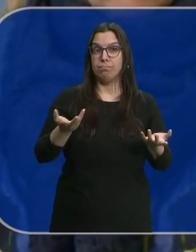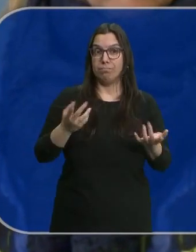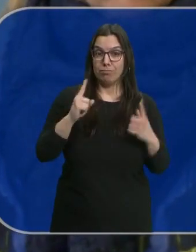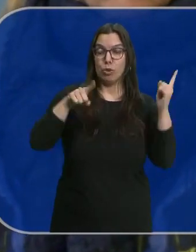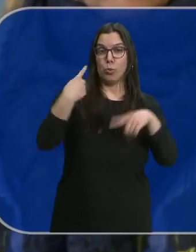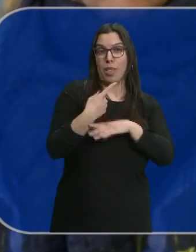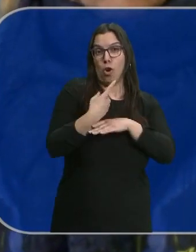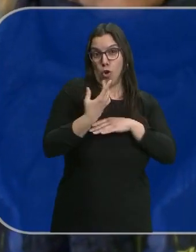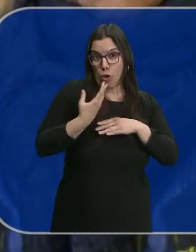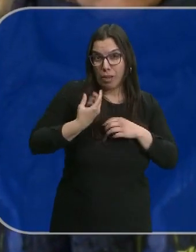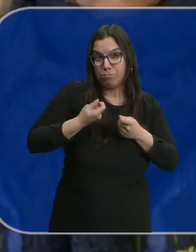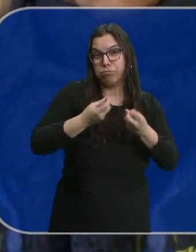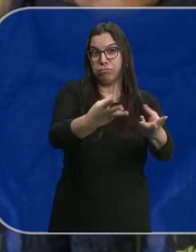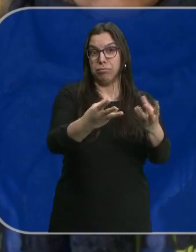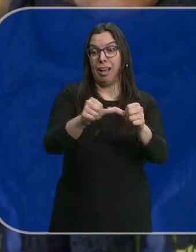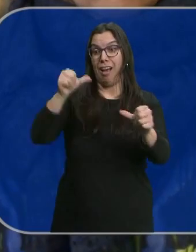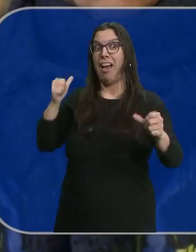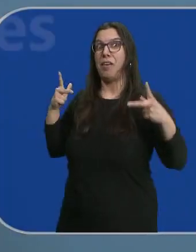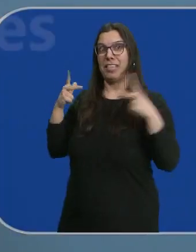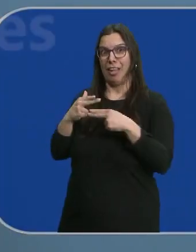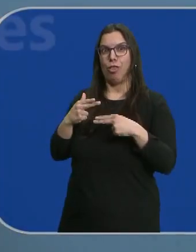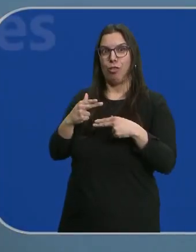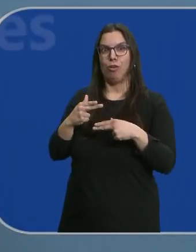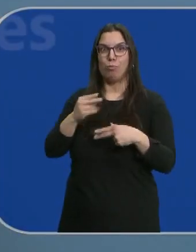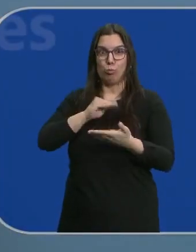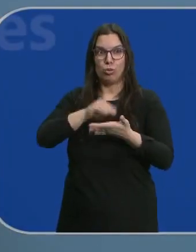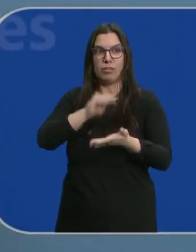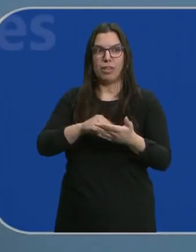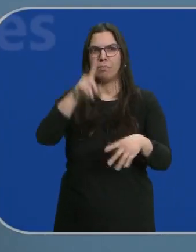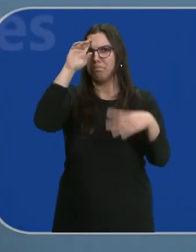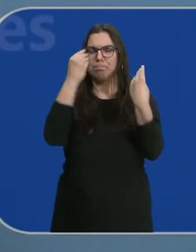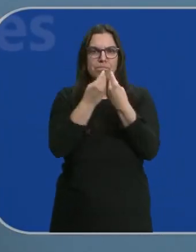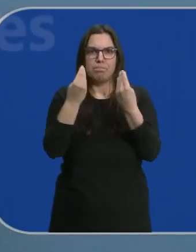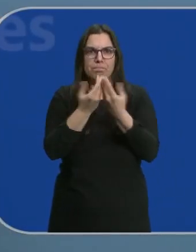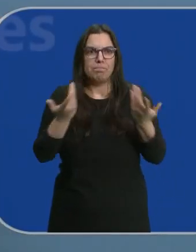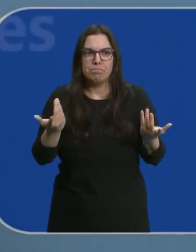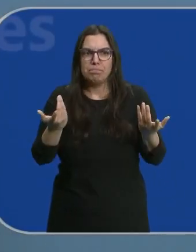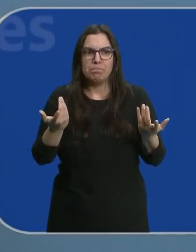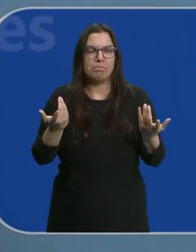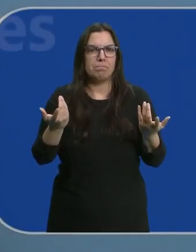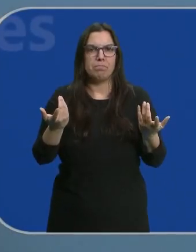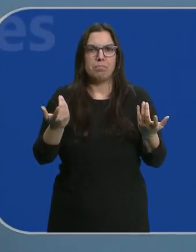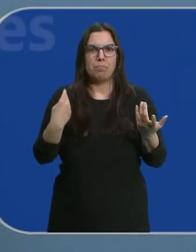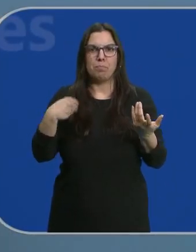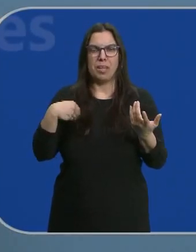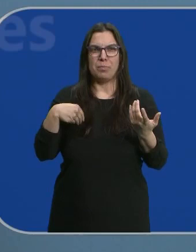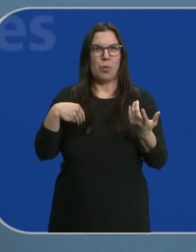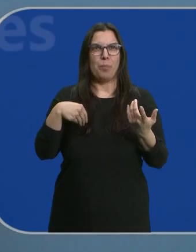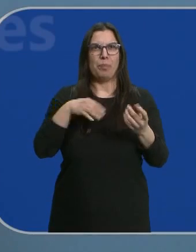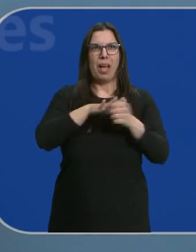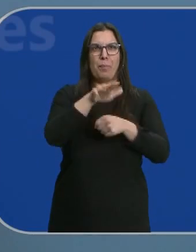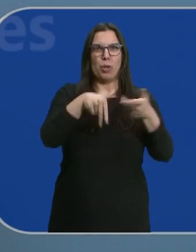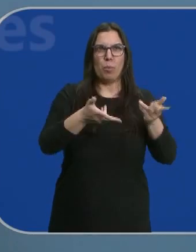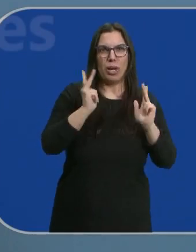seguramente muchas, tantas como se ha evitado en el pasado. Incomprensible desde el punto de vista democrático, desde el